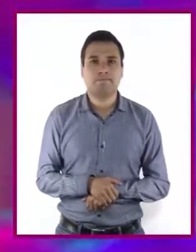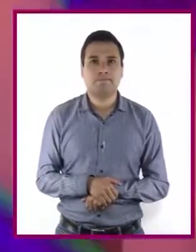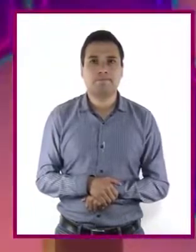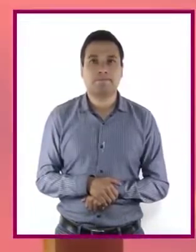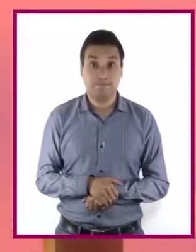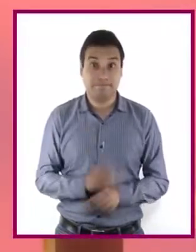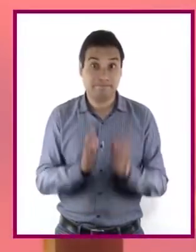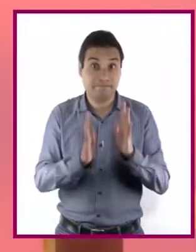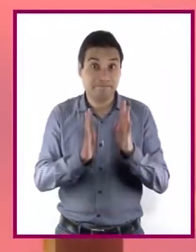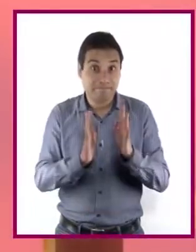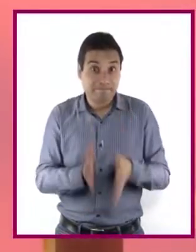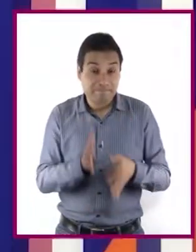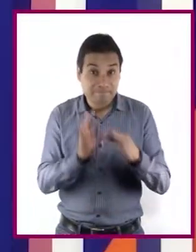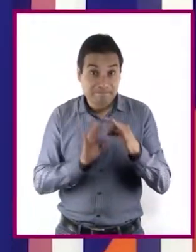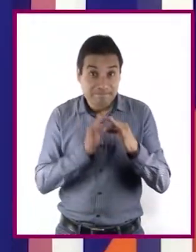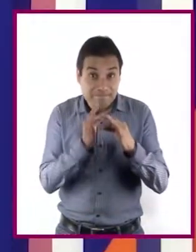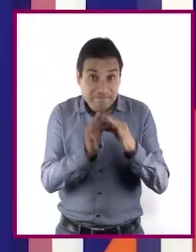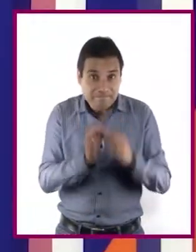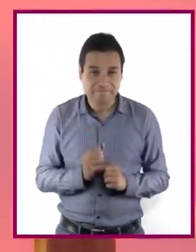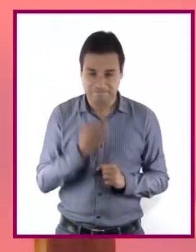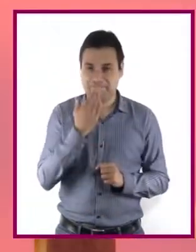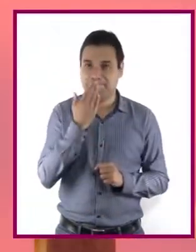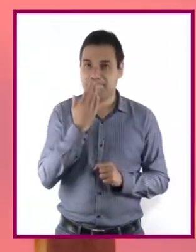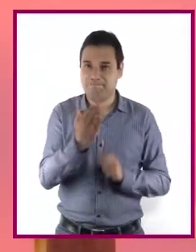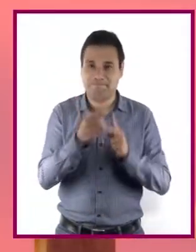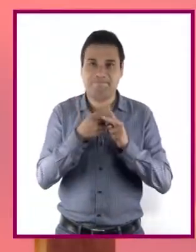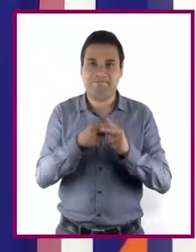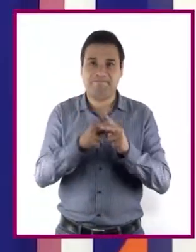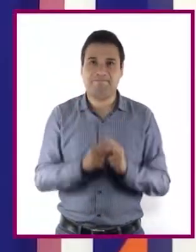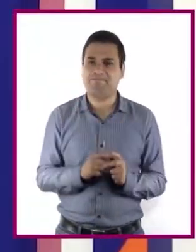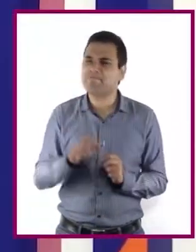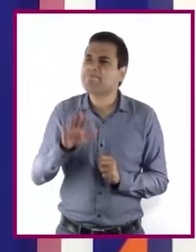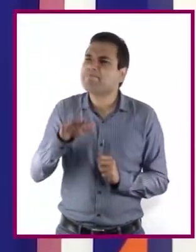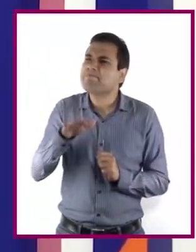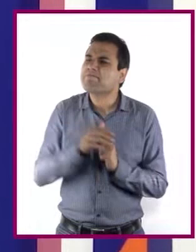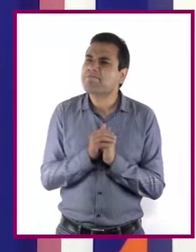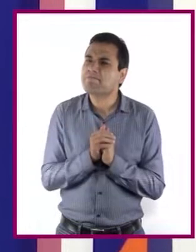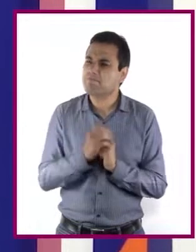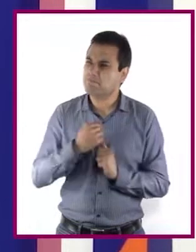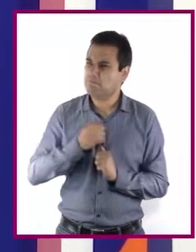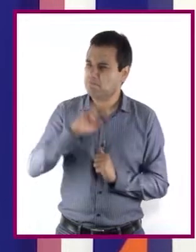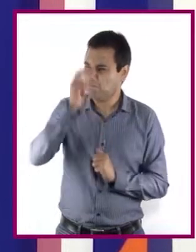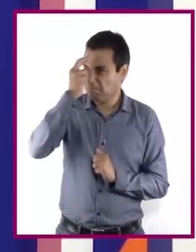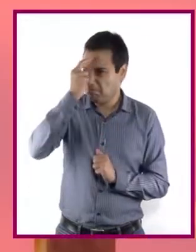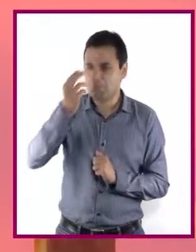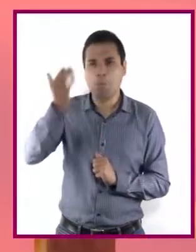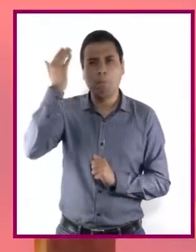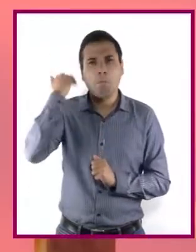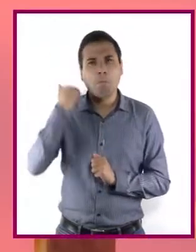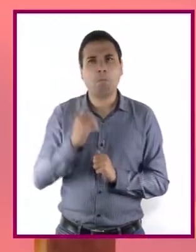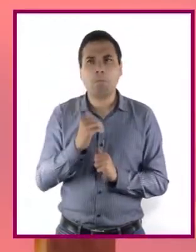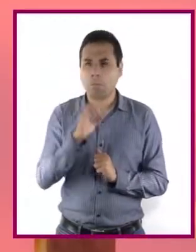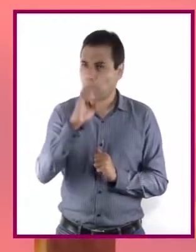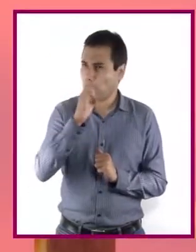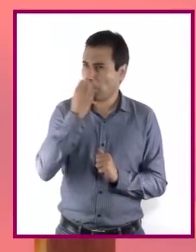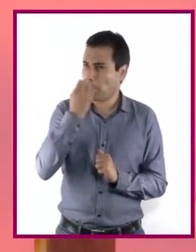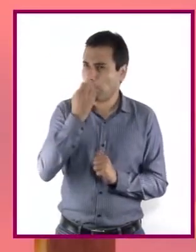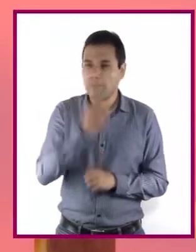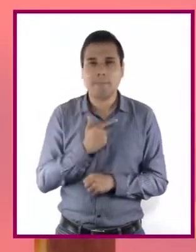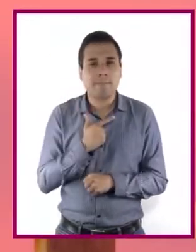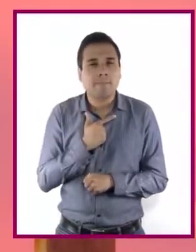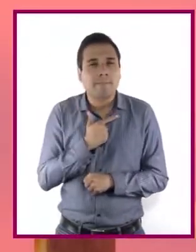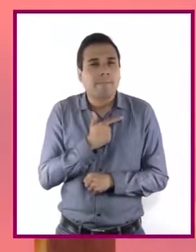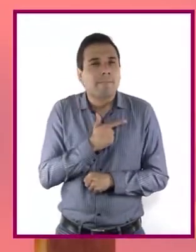¿Están listas y listos? Muy bien, comencemos. Profesora Iraí, recuerdo que cuando estaba en la escuela me gustaba mucho montar obras de teatro